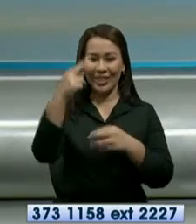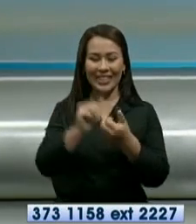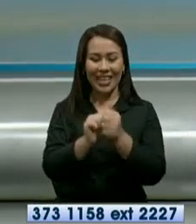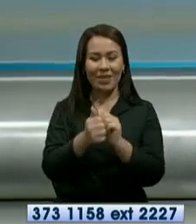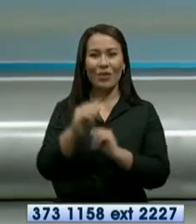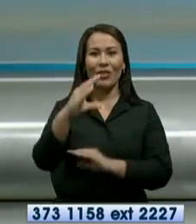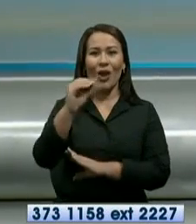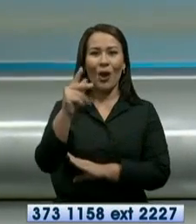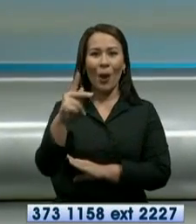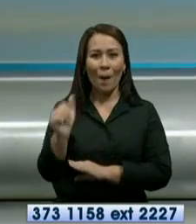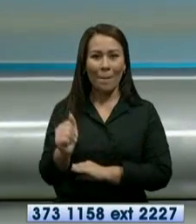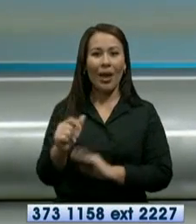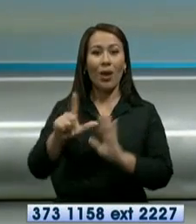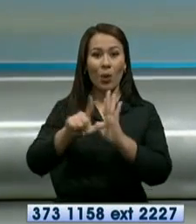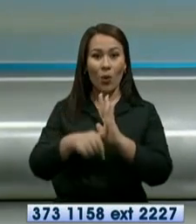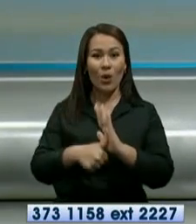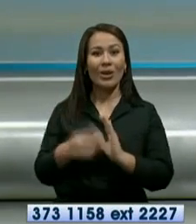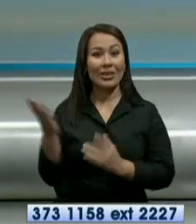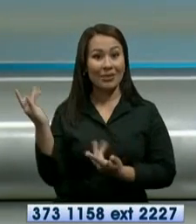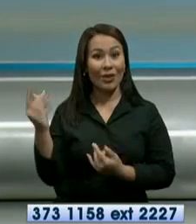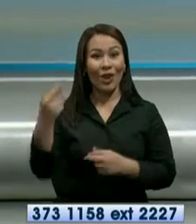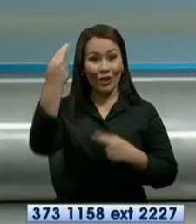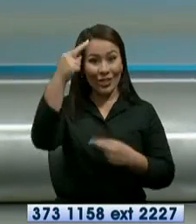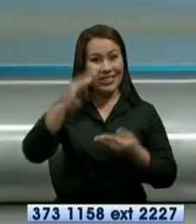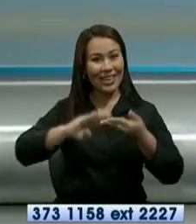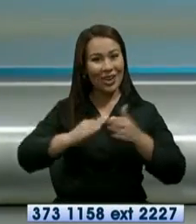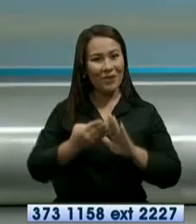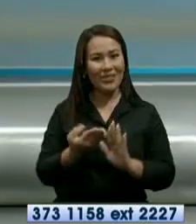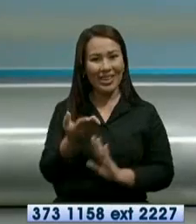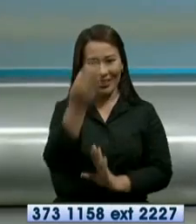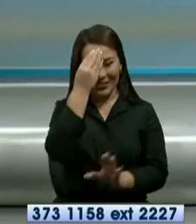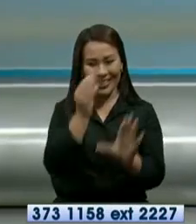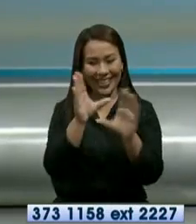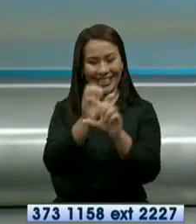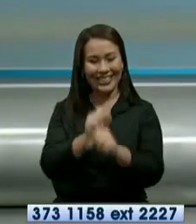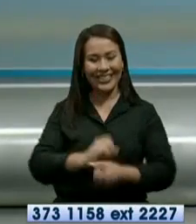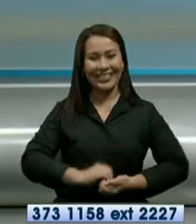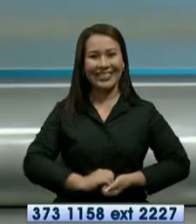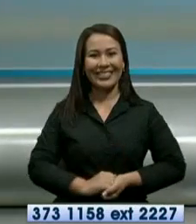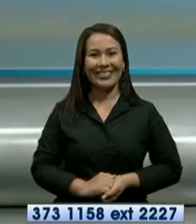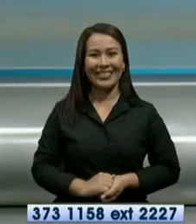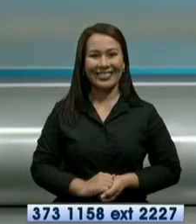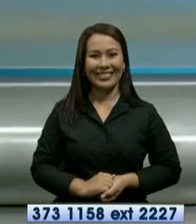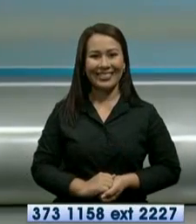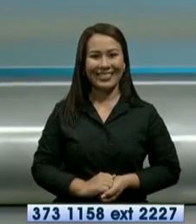deportivo del país, Copa, y luego los espero en la noticia en la comunidad. Buenas noches.